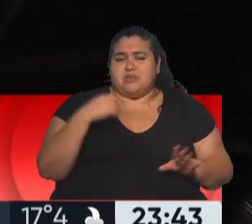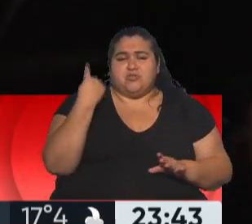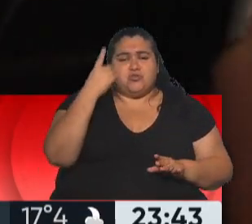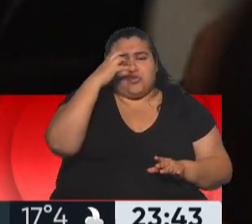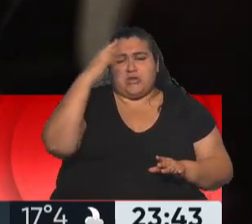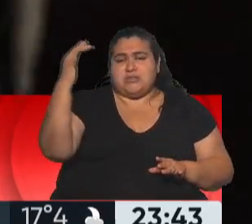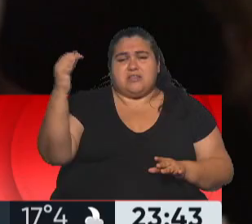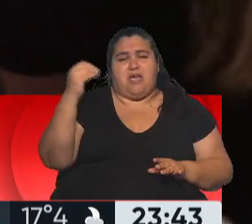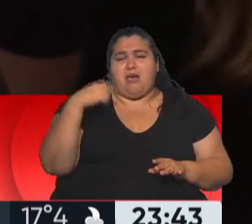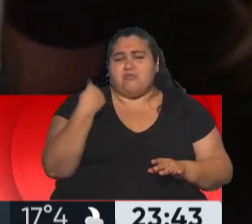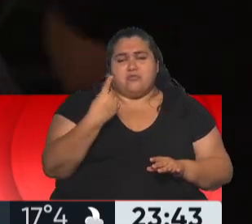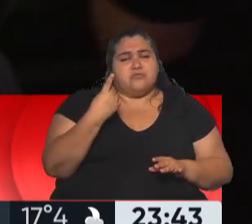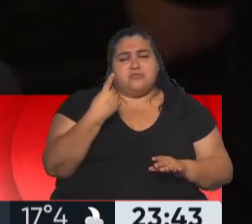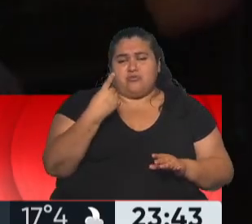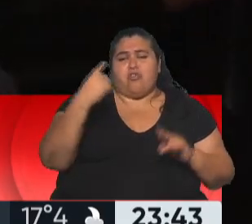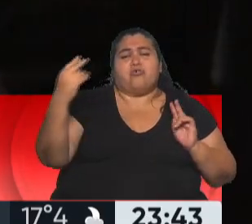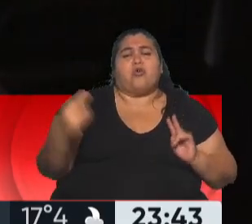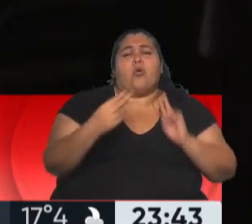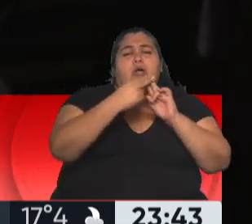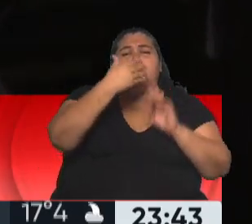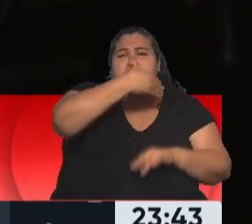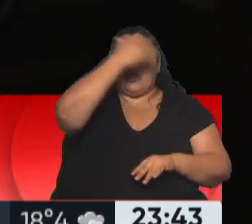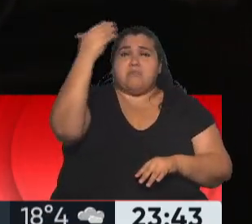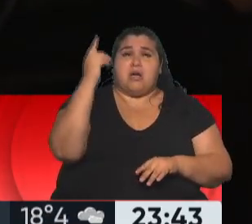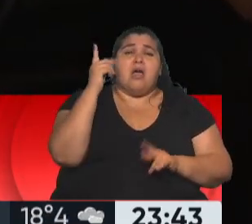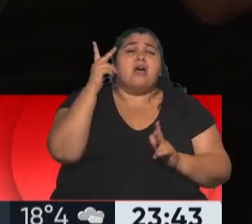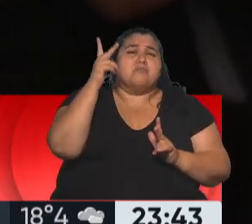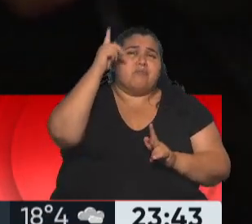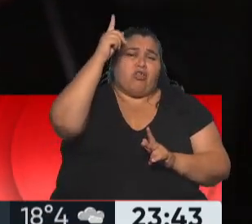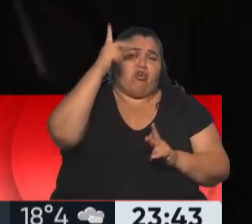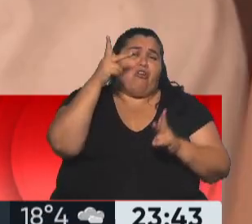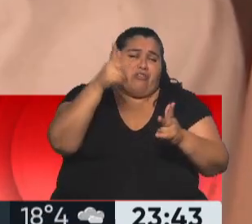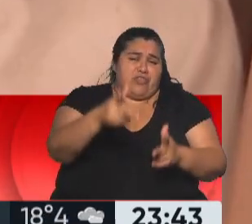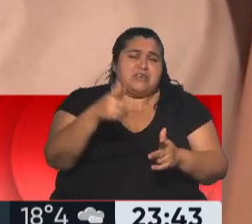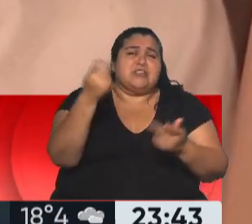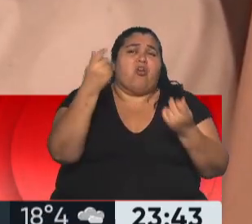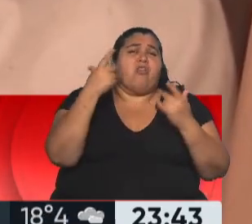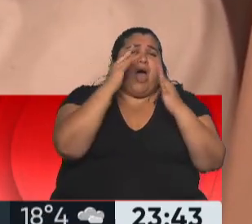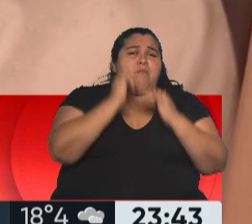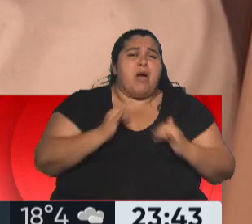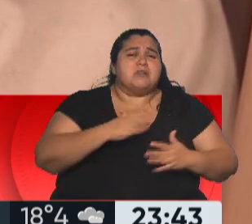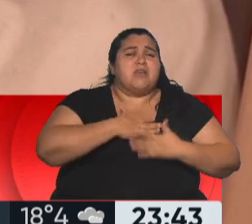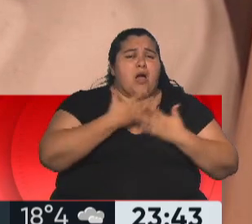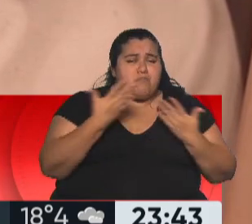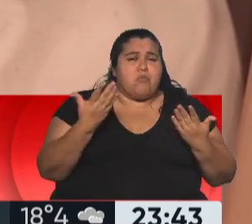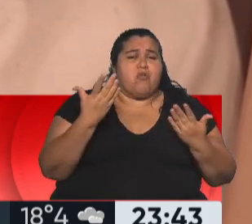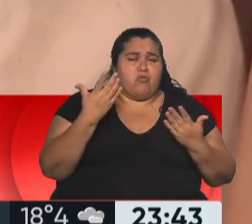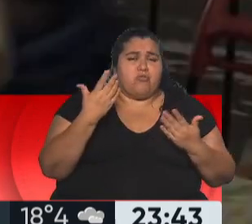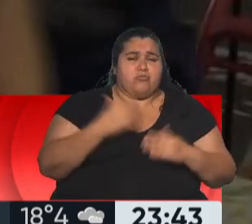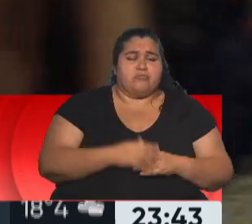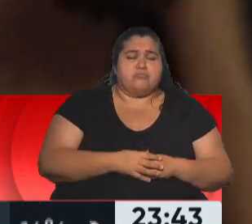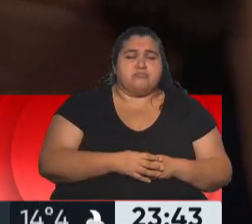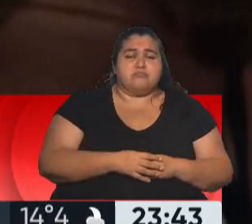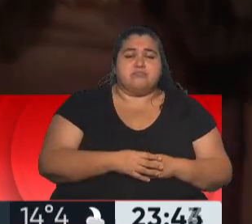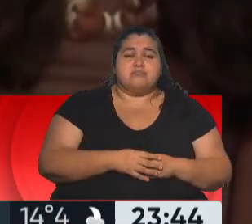extrañar hasta la muerte, también lo vamos a encontrar todo en el cielo. Dios dice que le va a dejar todo a nosotros una paz, alegría y amor. Yo ahí voy a pagar.